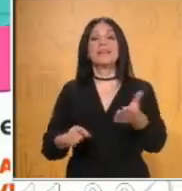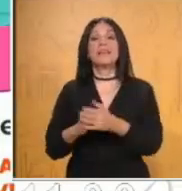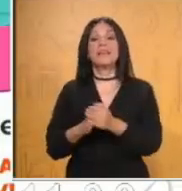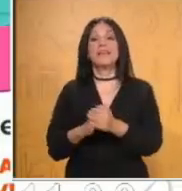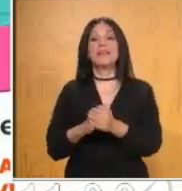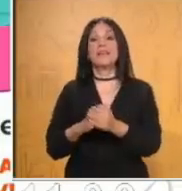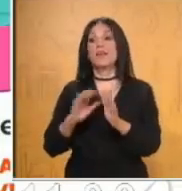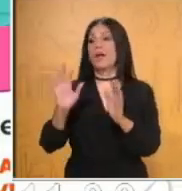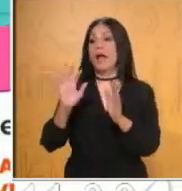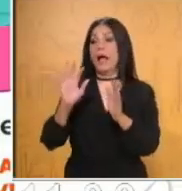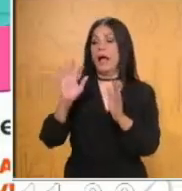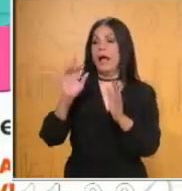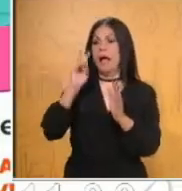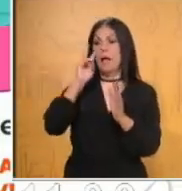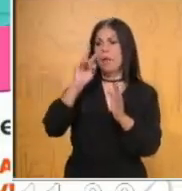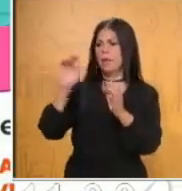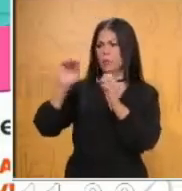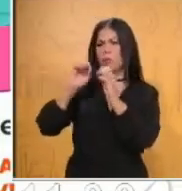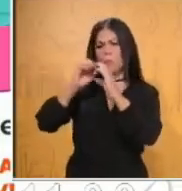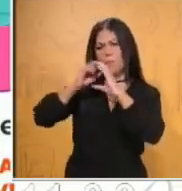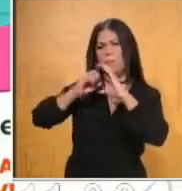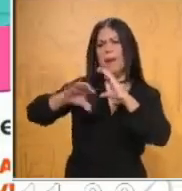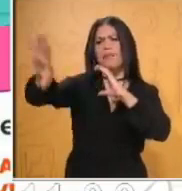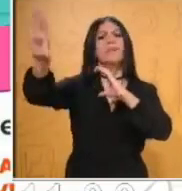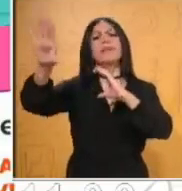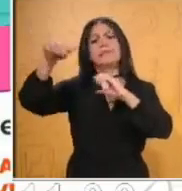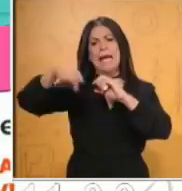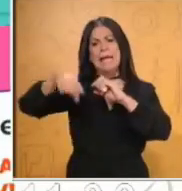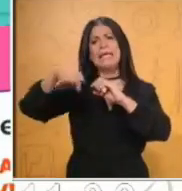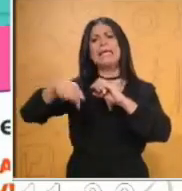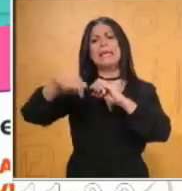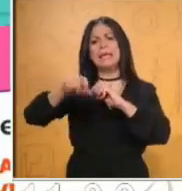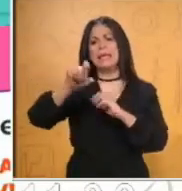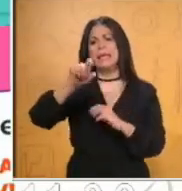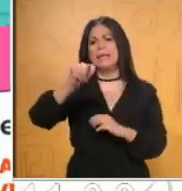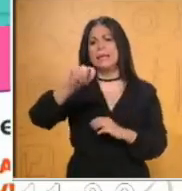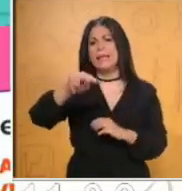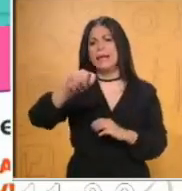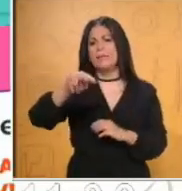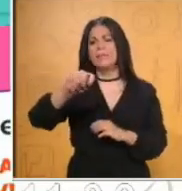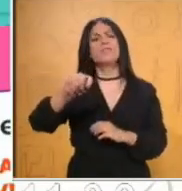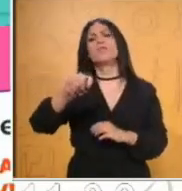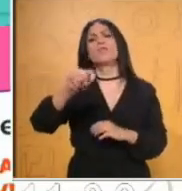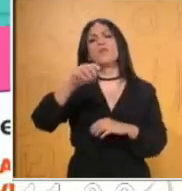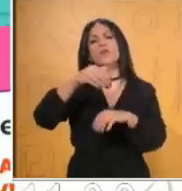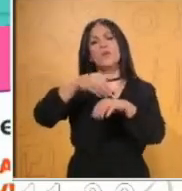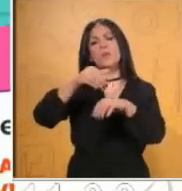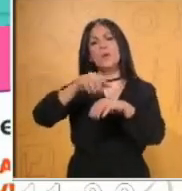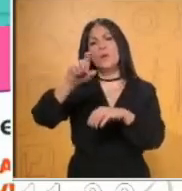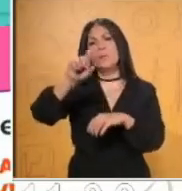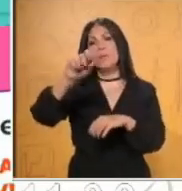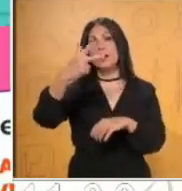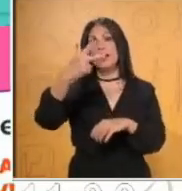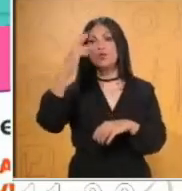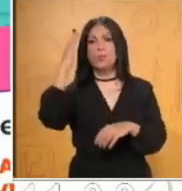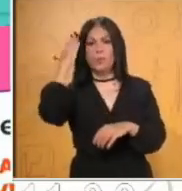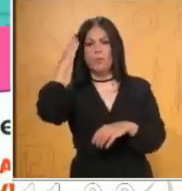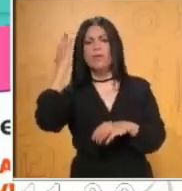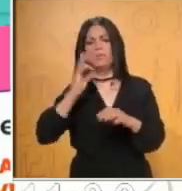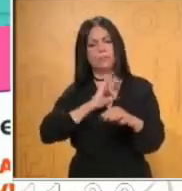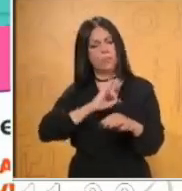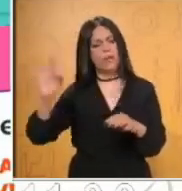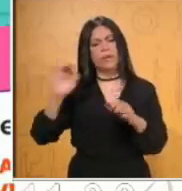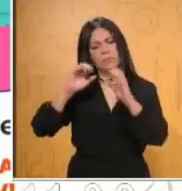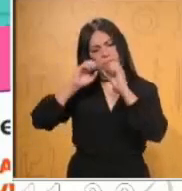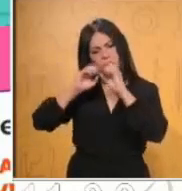se van a sacar creo que el día de mañana, si no me equivoco, el lunes. el lunes y se va a leer la cartita en